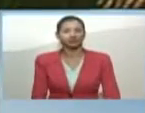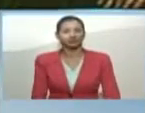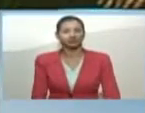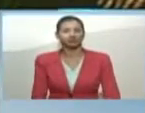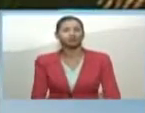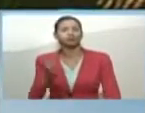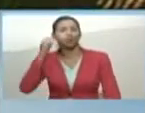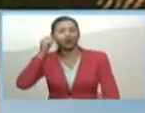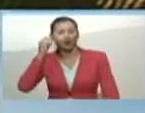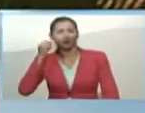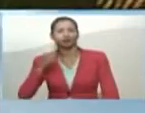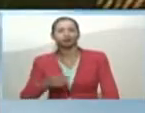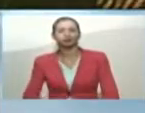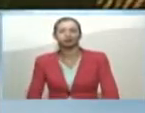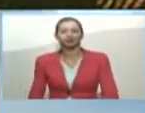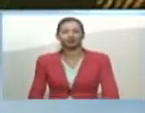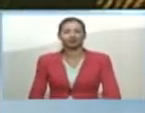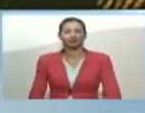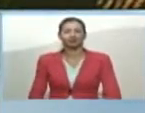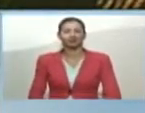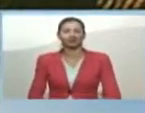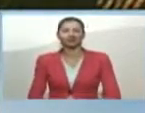Mujer.